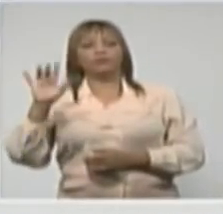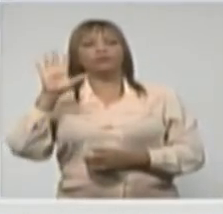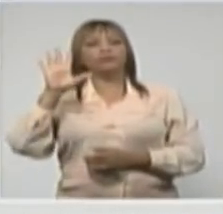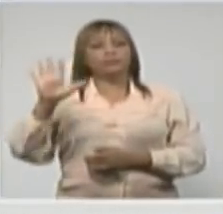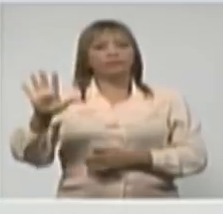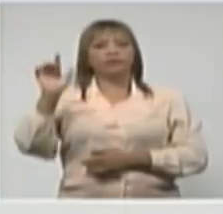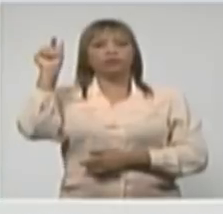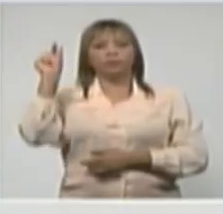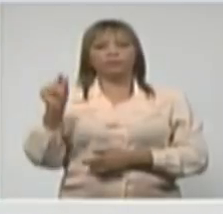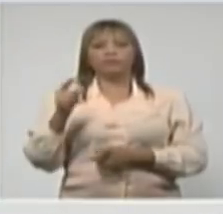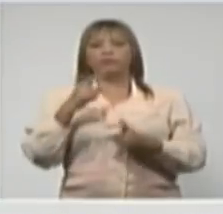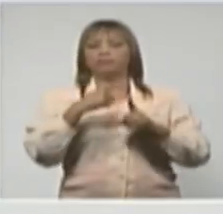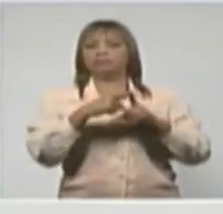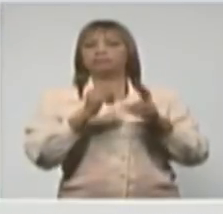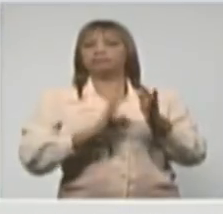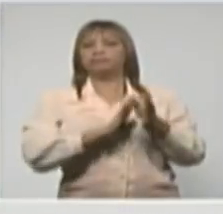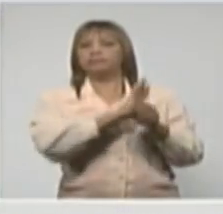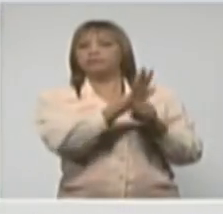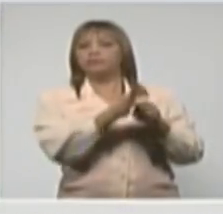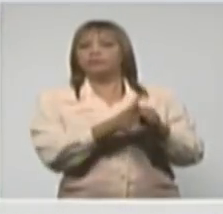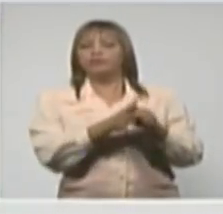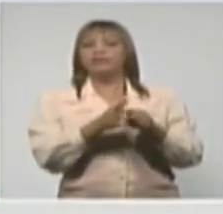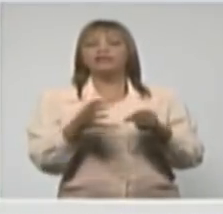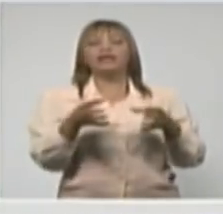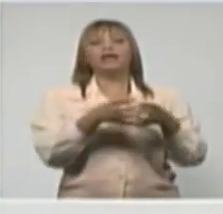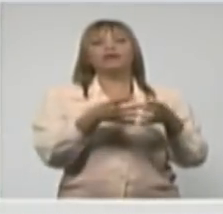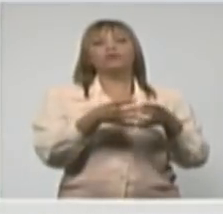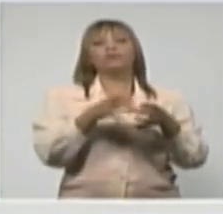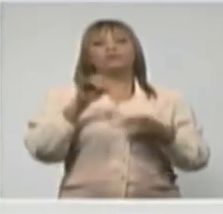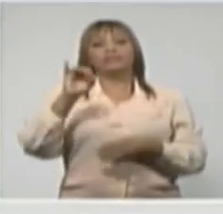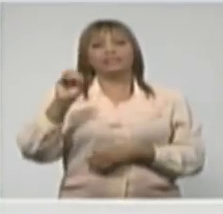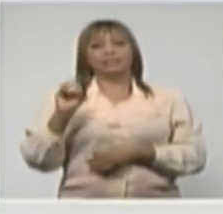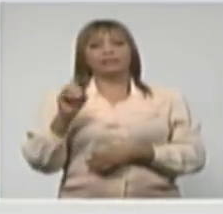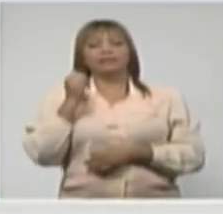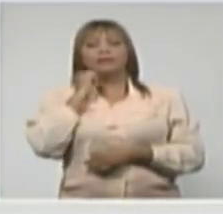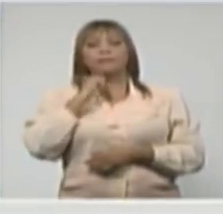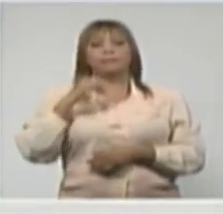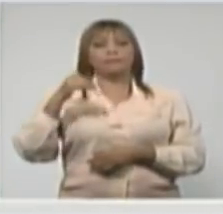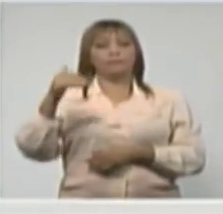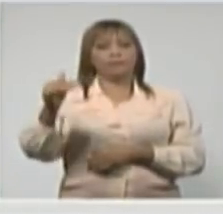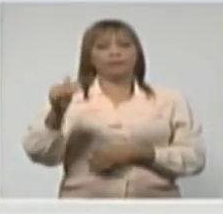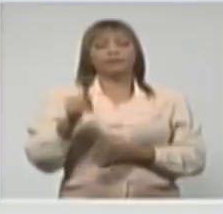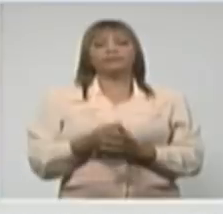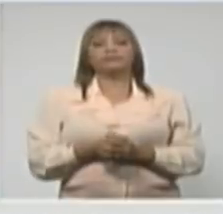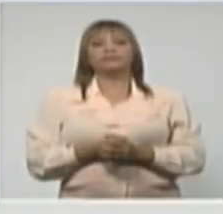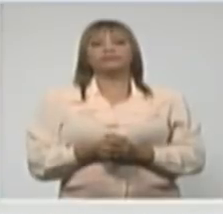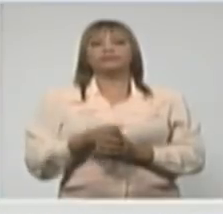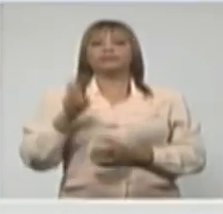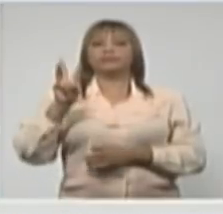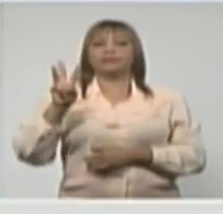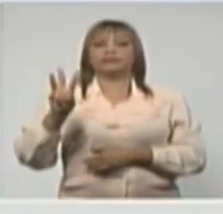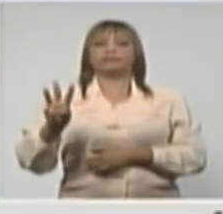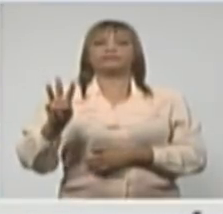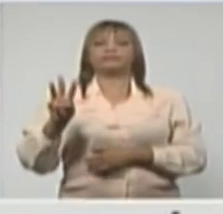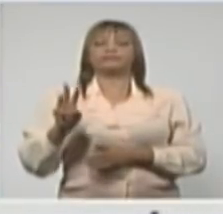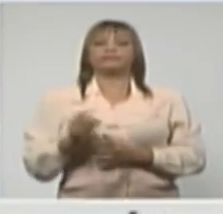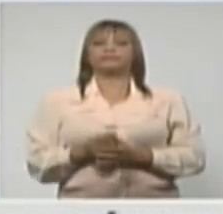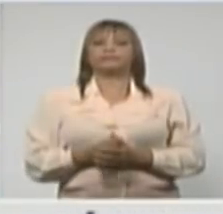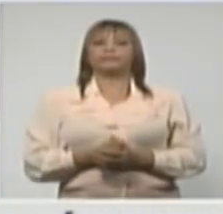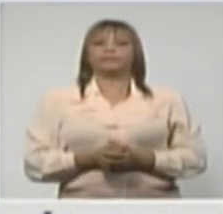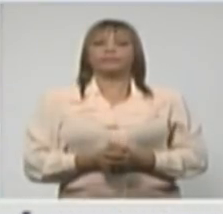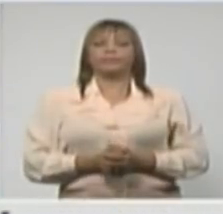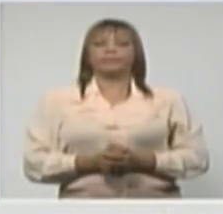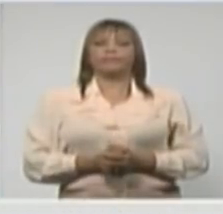diagnosticadas ayer, y en el grupo de 60 y más pues se diagnosticaron ayer 3 personas.